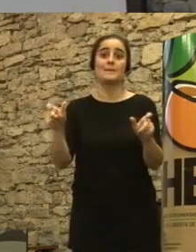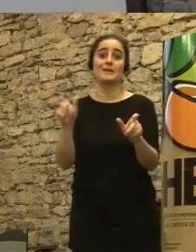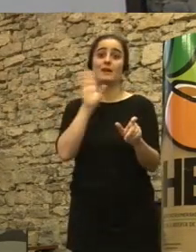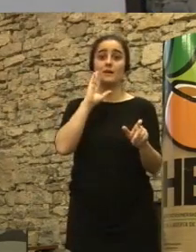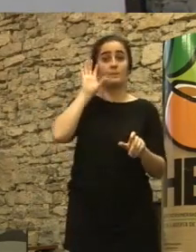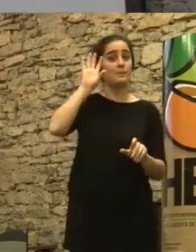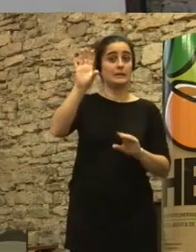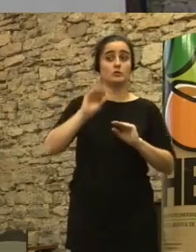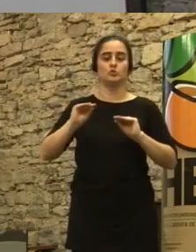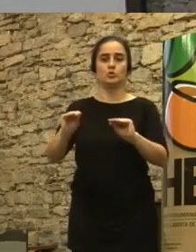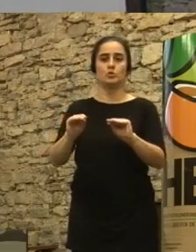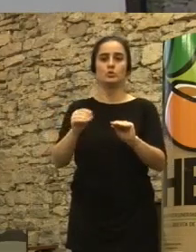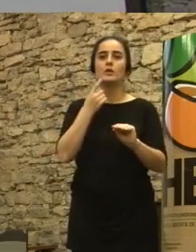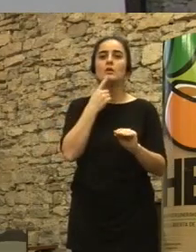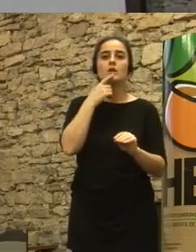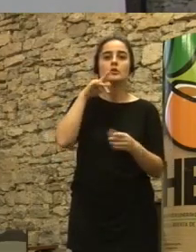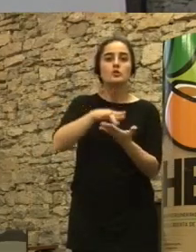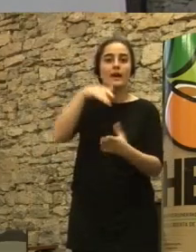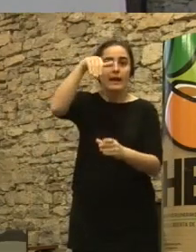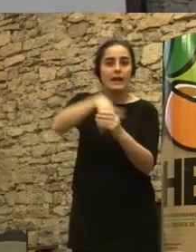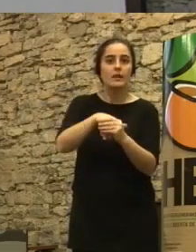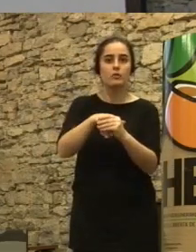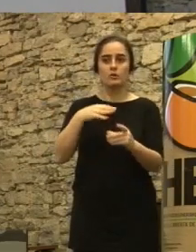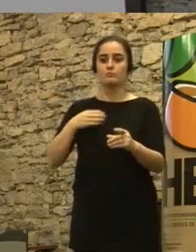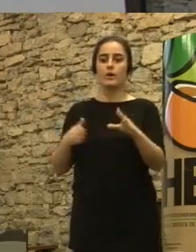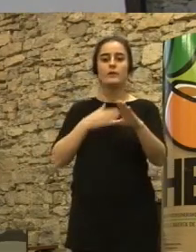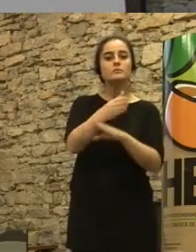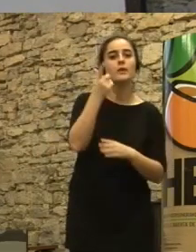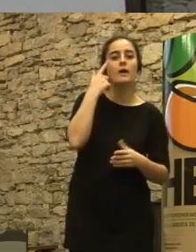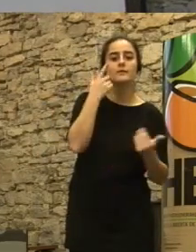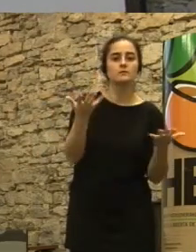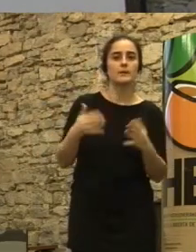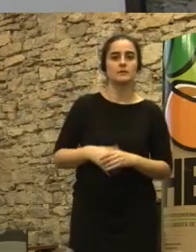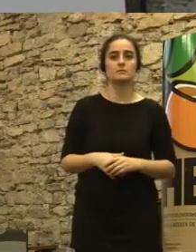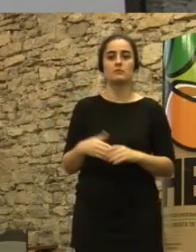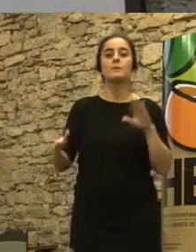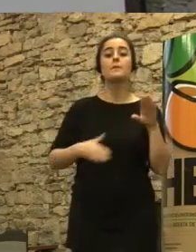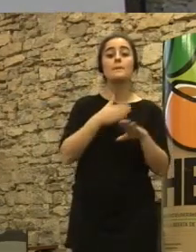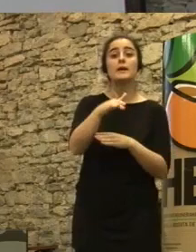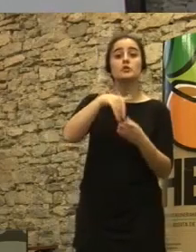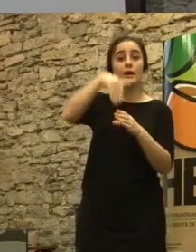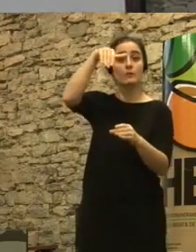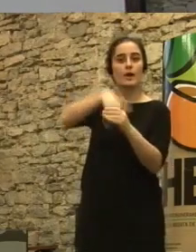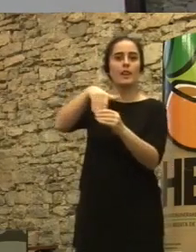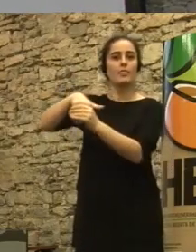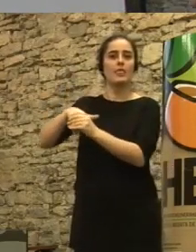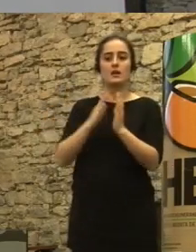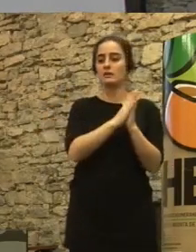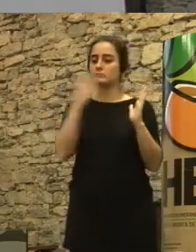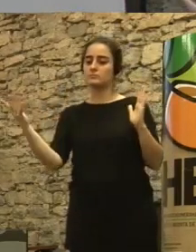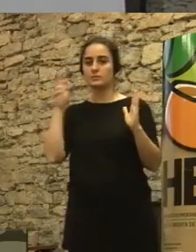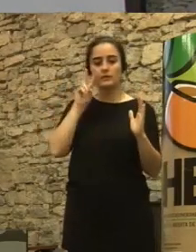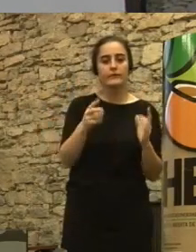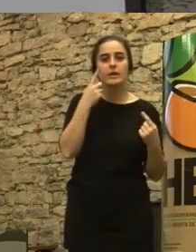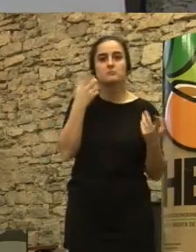hay elecciones, el ciudadano tiene derecho a ir a ver qué pasa. ¿Right? Entonces van y durante las elecciones van a ver qué pasa. Y a lo